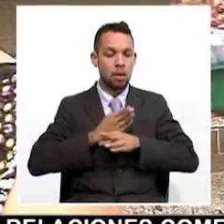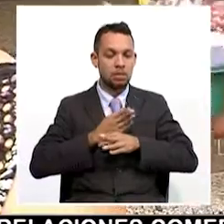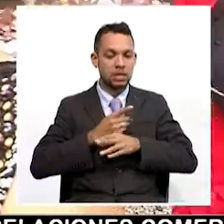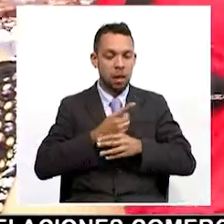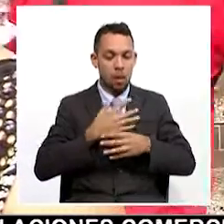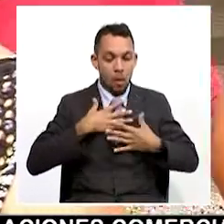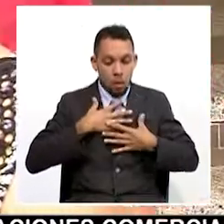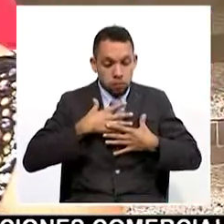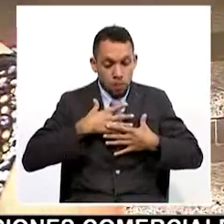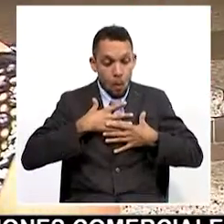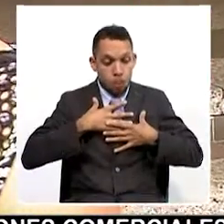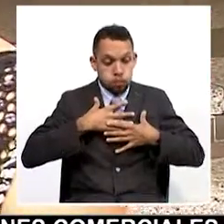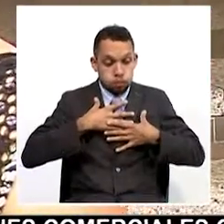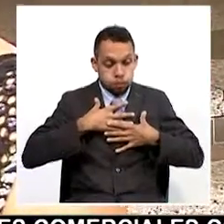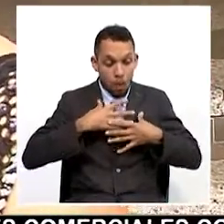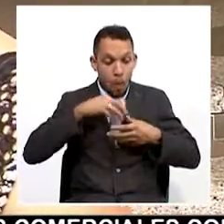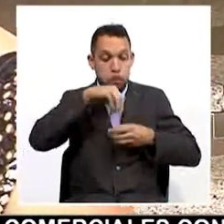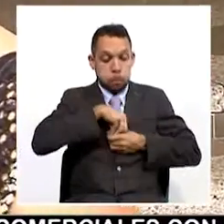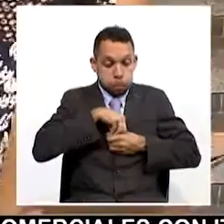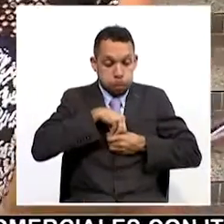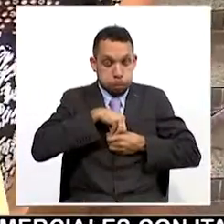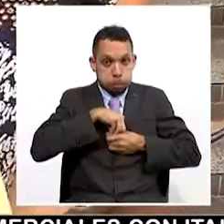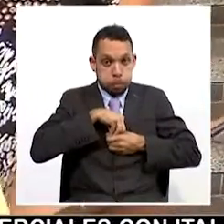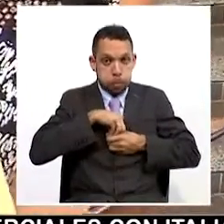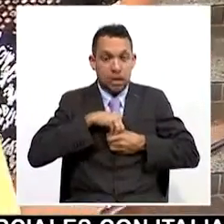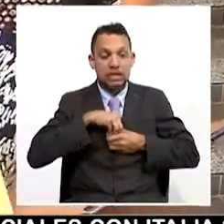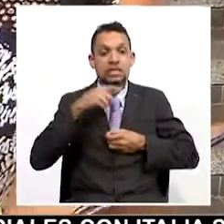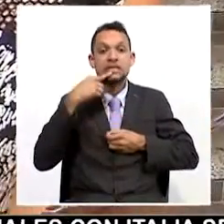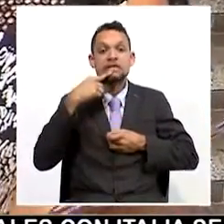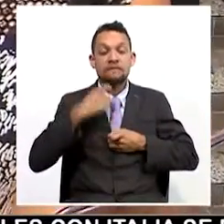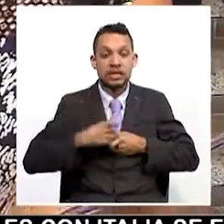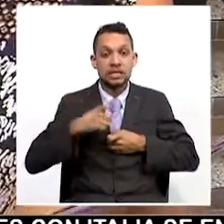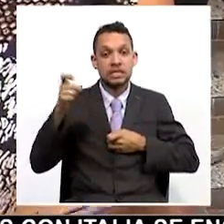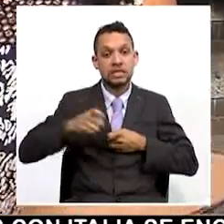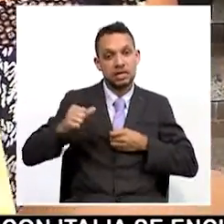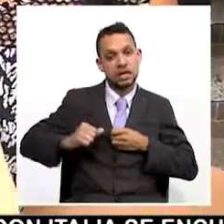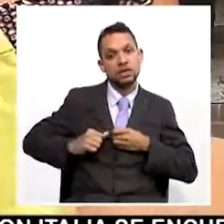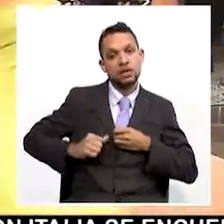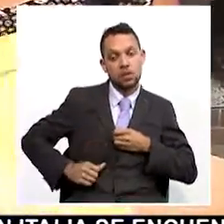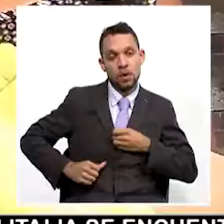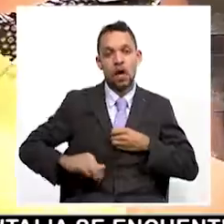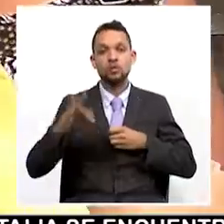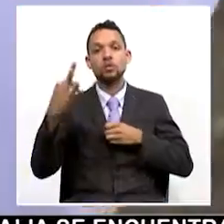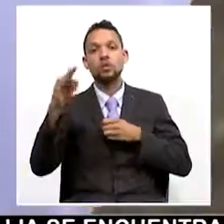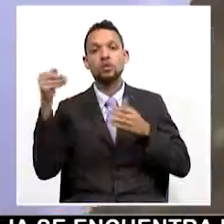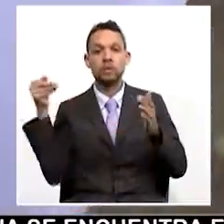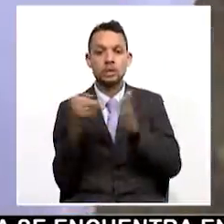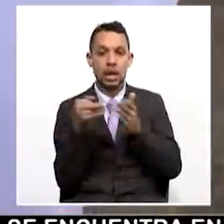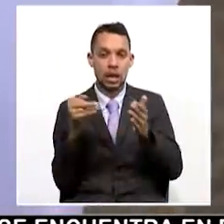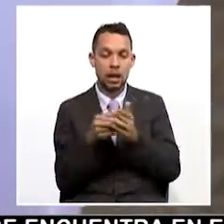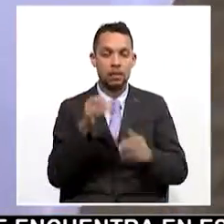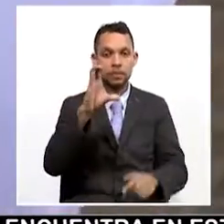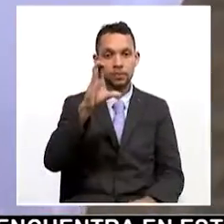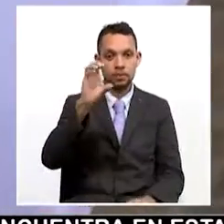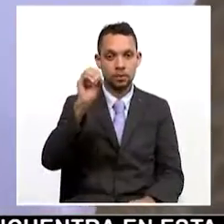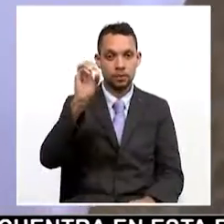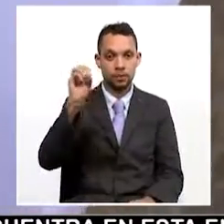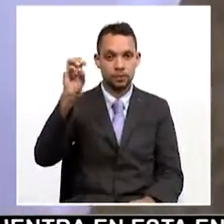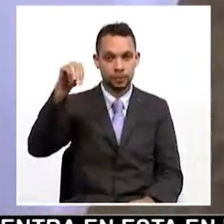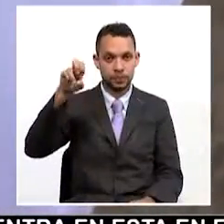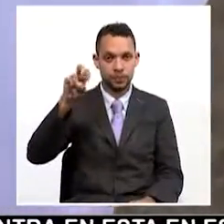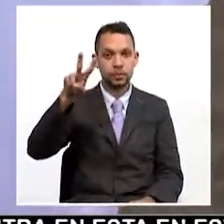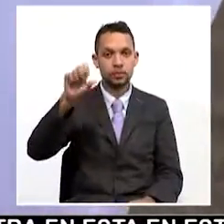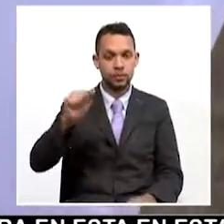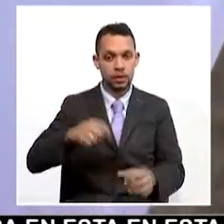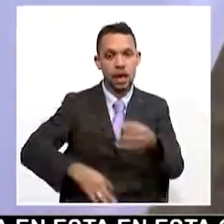pulmón, pero está compacto, o sea, no se puede drenar. Con tutelas y otras solicitudes han pedido a la EPS Comeva que agilice el trámite